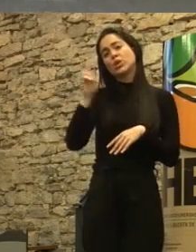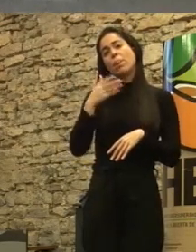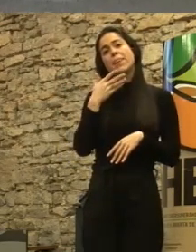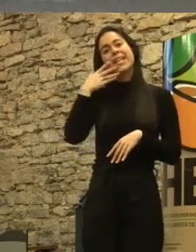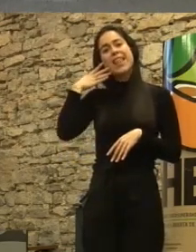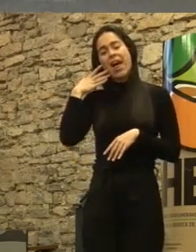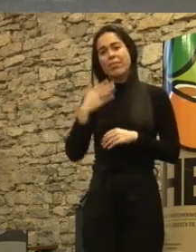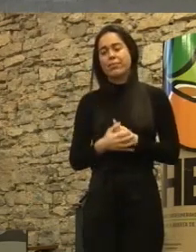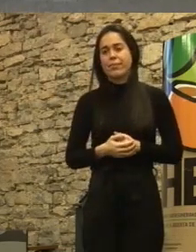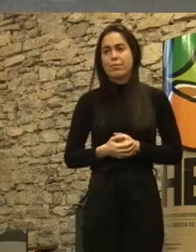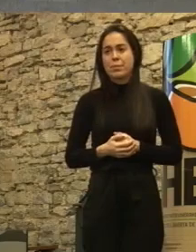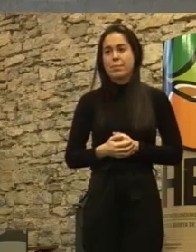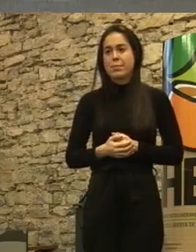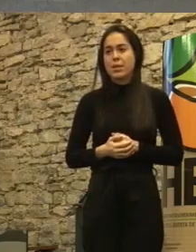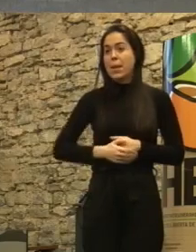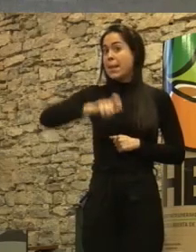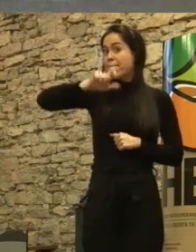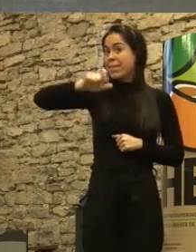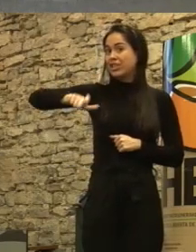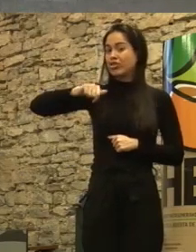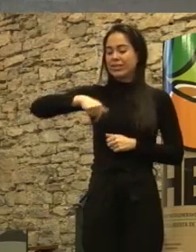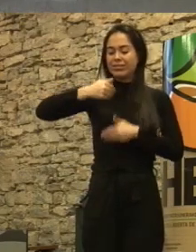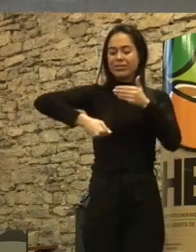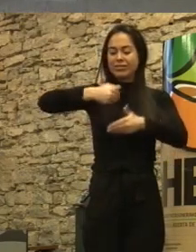dignidad. La gente en este proceso